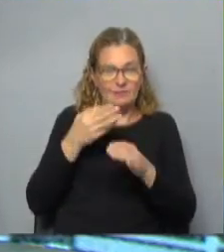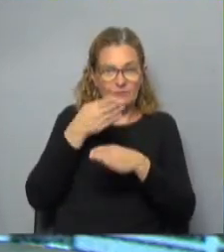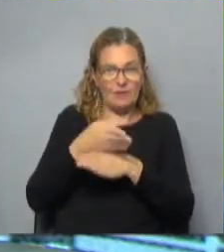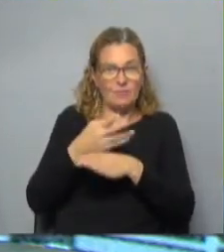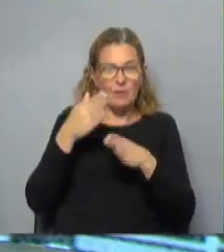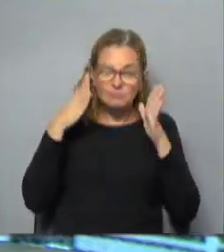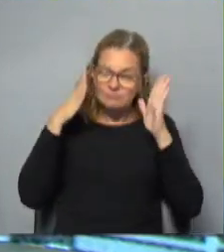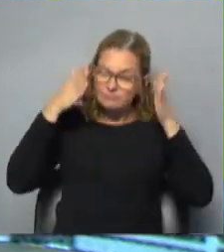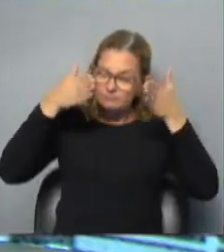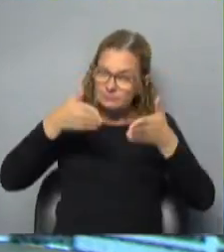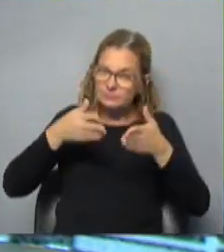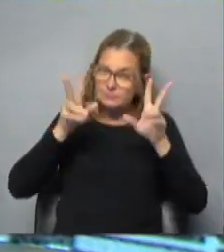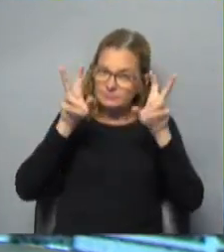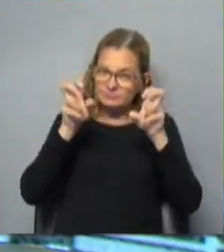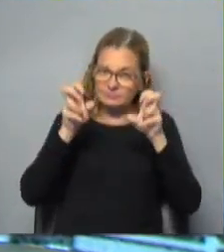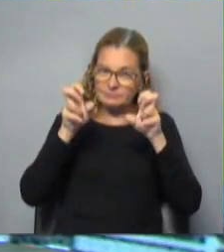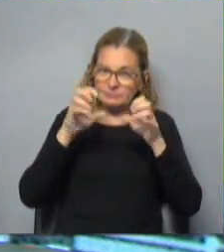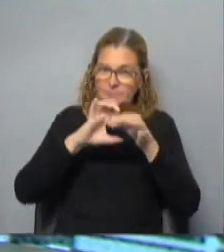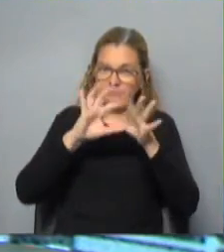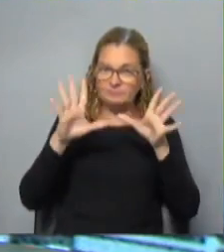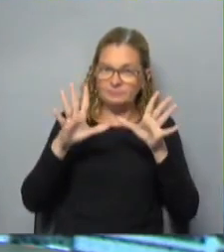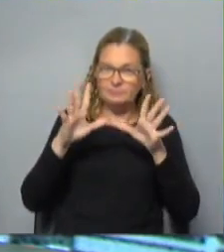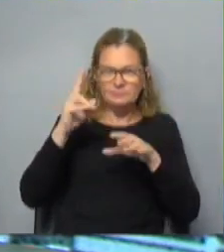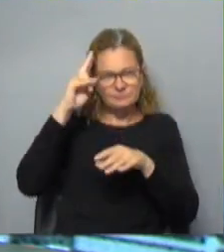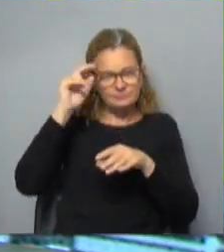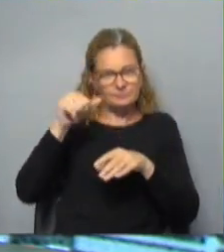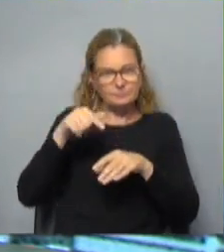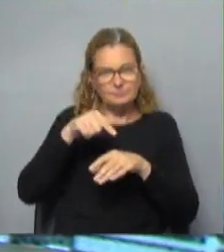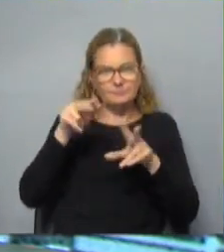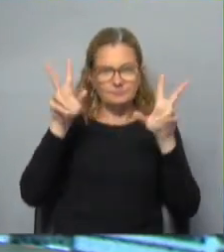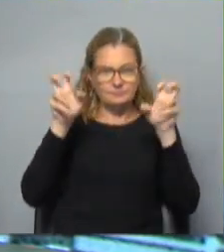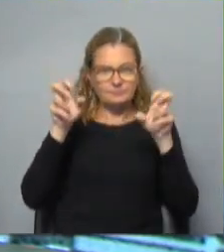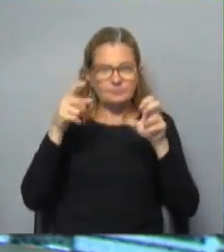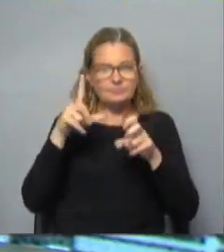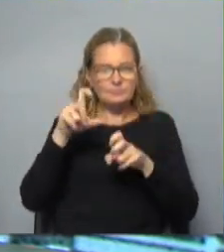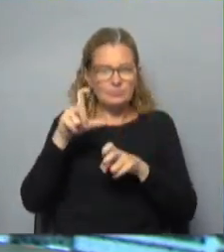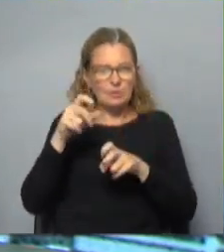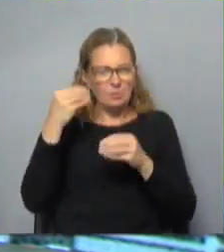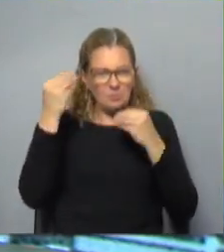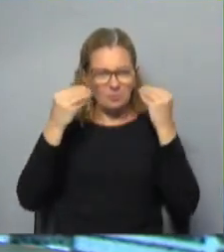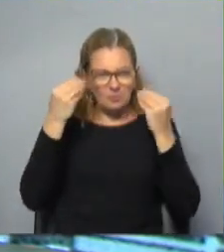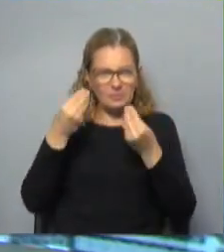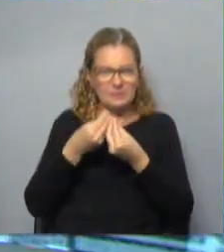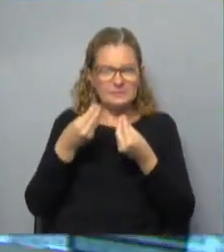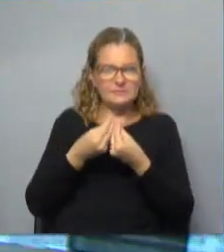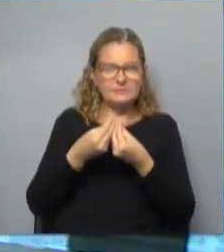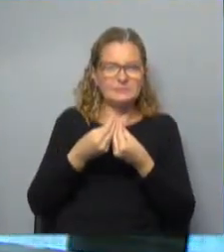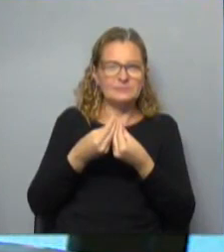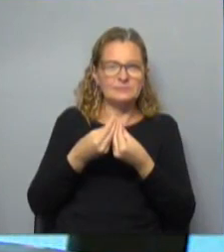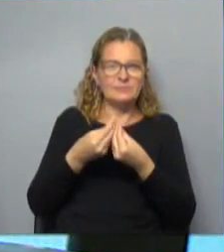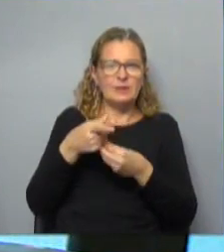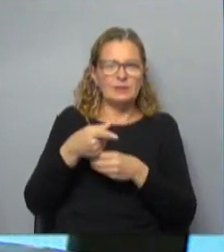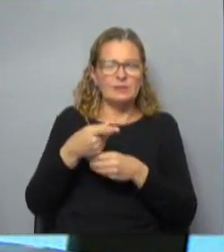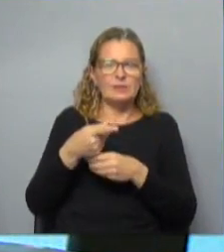concentrarnos a este otro tema que es la libertad de expresión que es un tema que obviamente preocupa muchísimo a mick